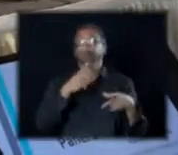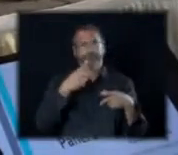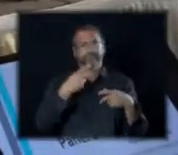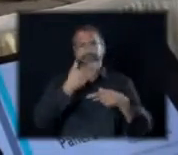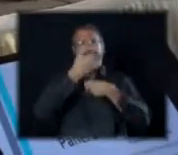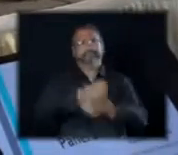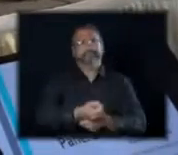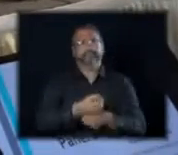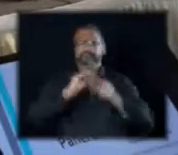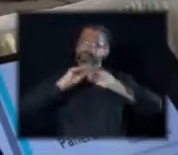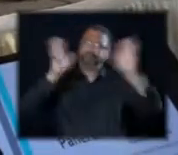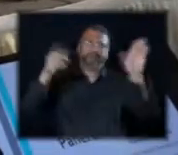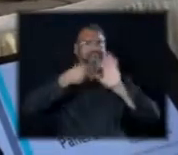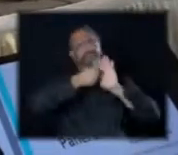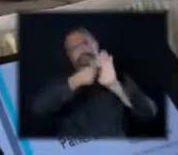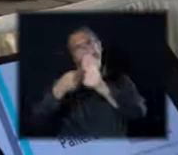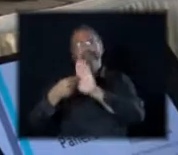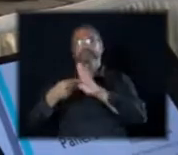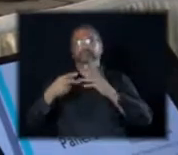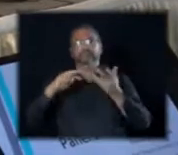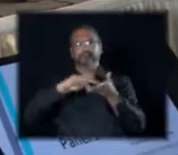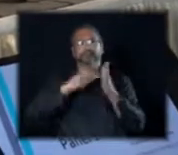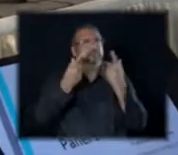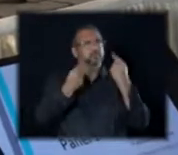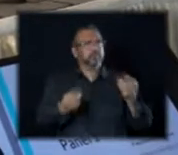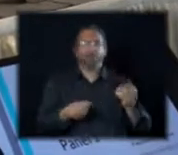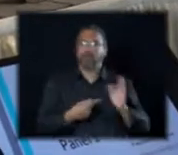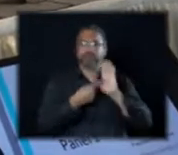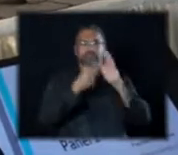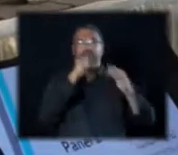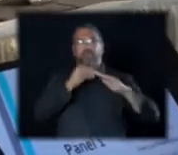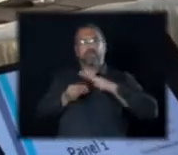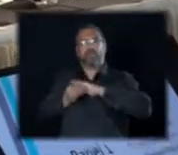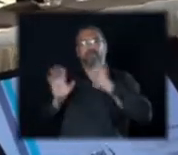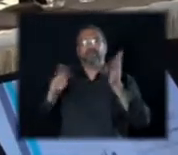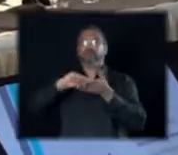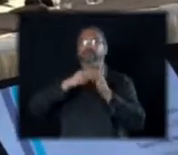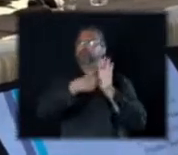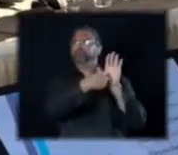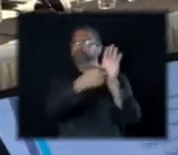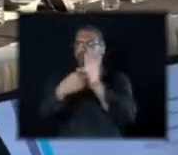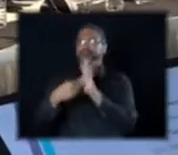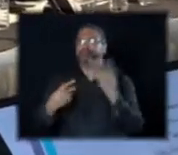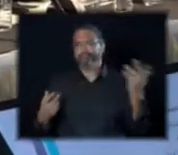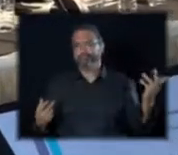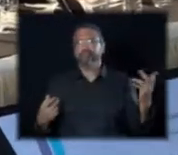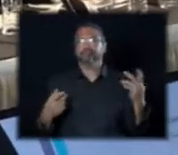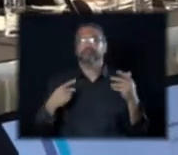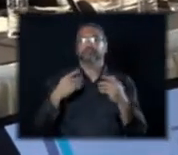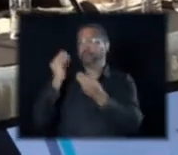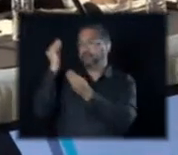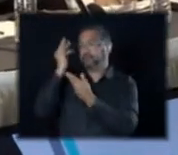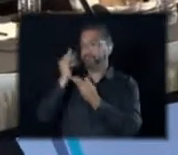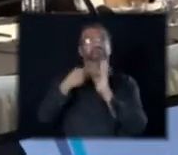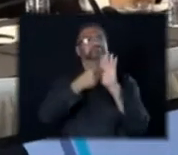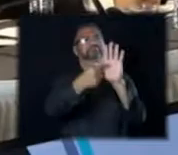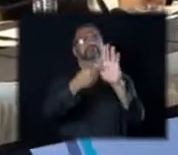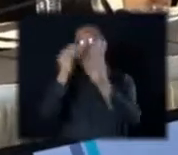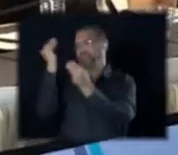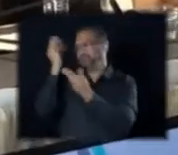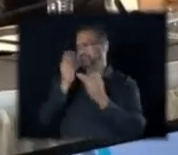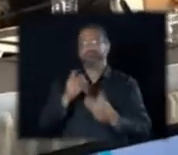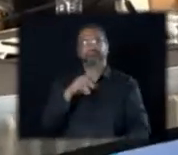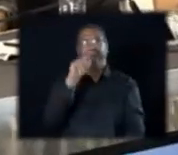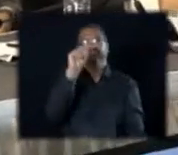Nosotros creemos en la transparencia y damos la mayor cantidad de información confiable que tenemos.